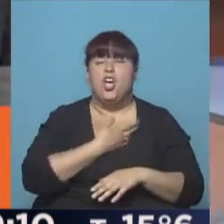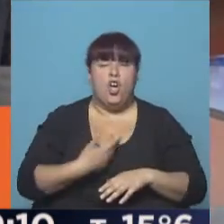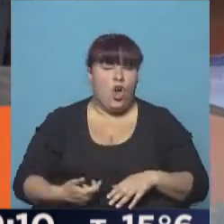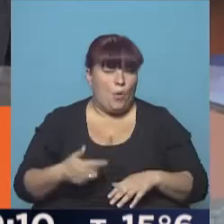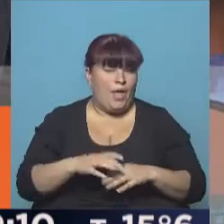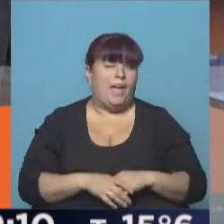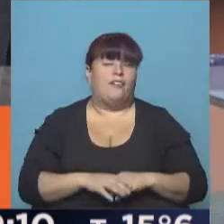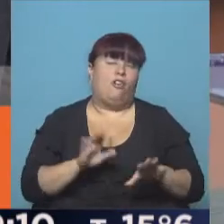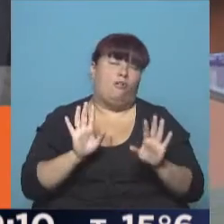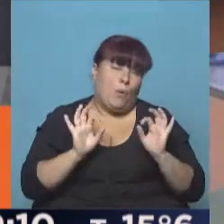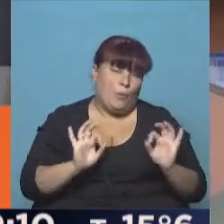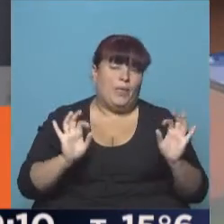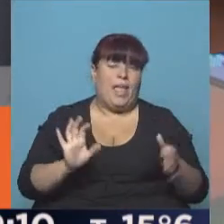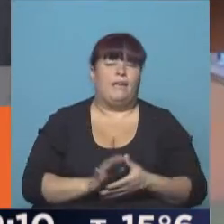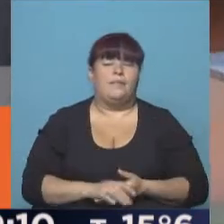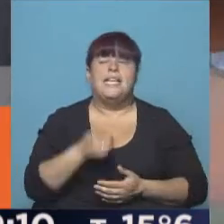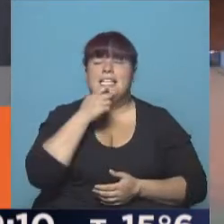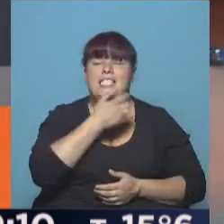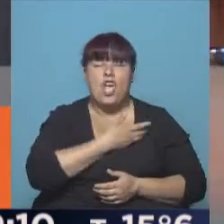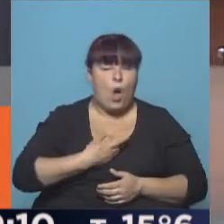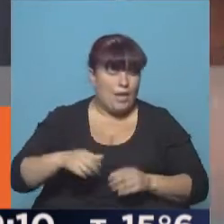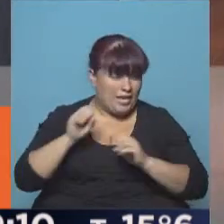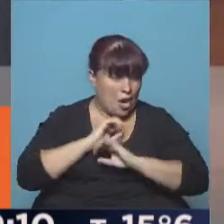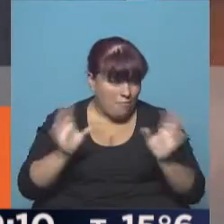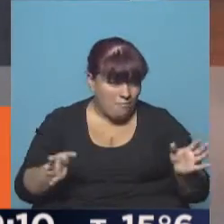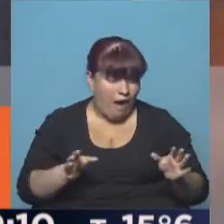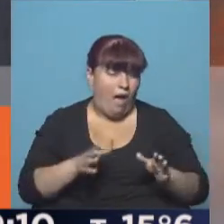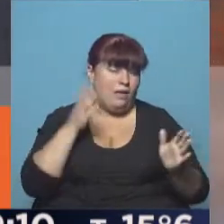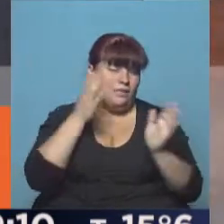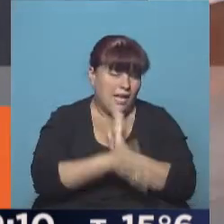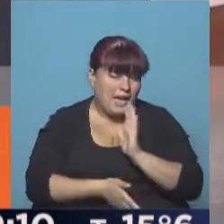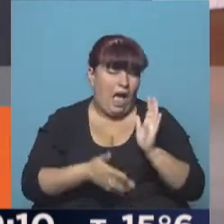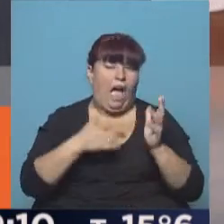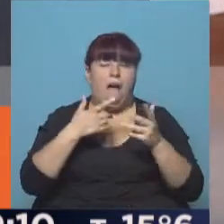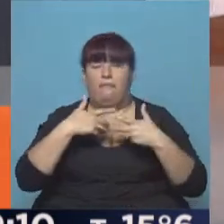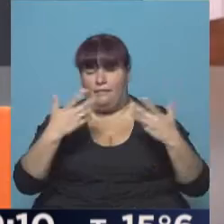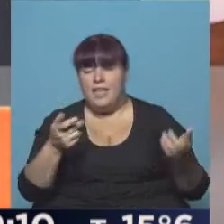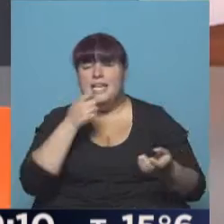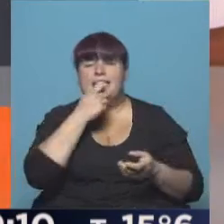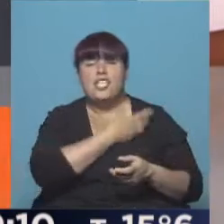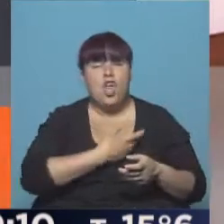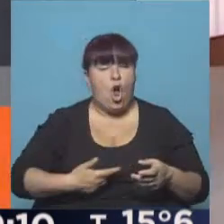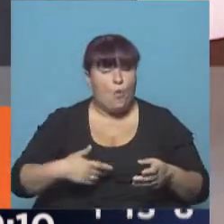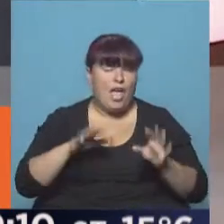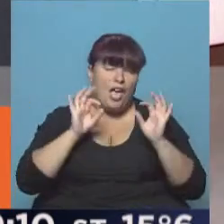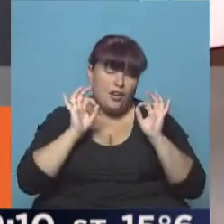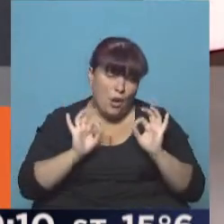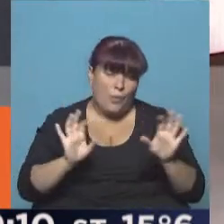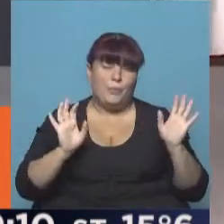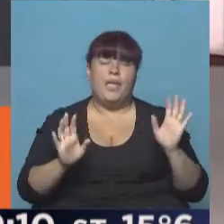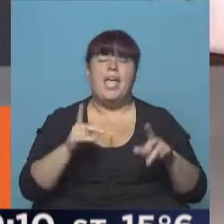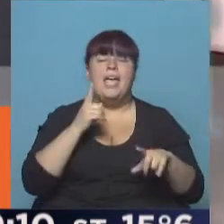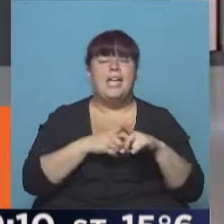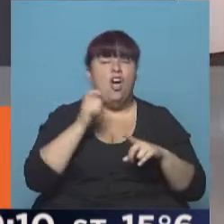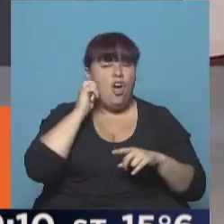vaya relativamente bien. Si al gobierno le empieza a ir mal, empieza a tener fugas o dispersiones. Si al gobierno le va relativamente bien y